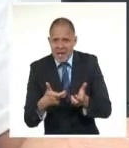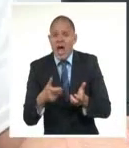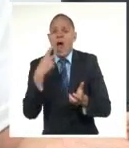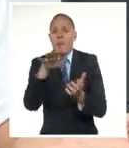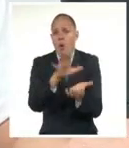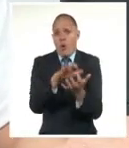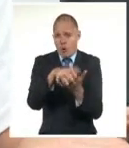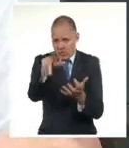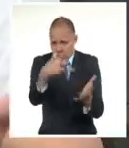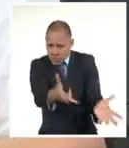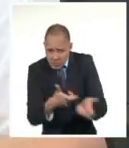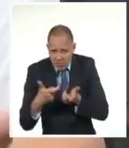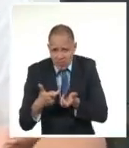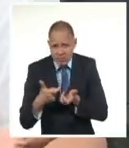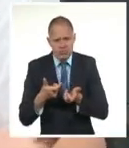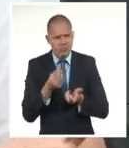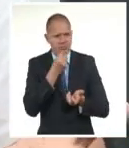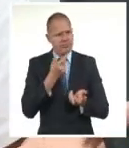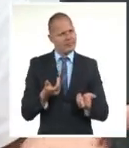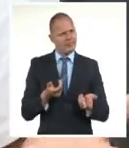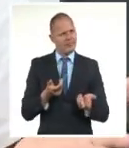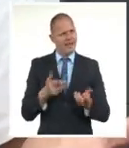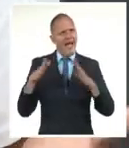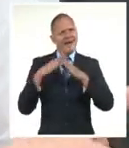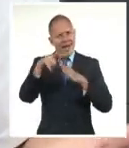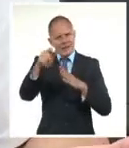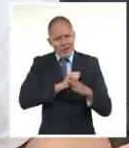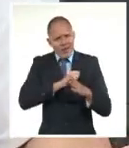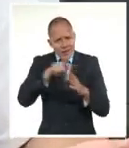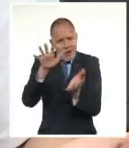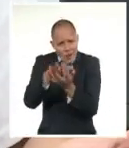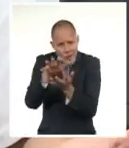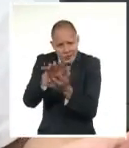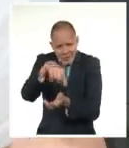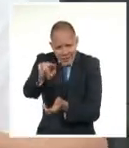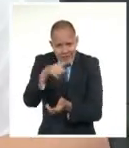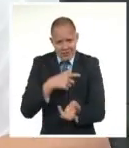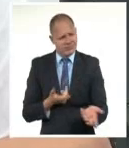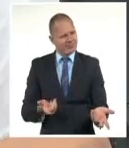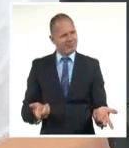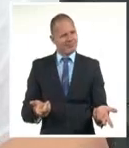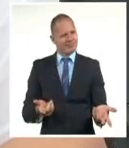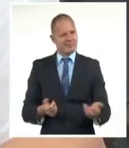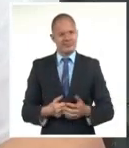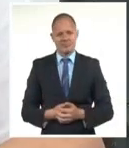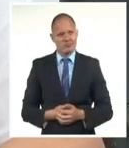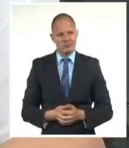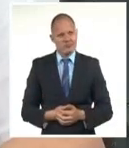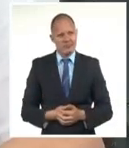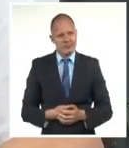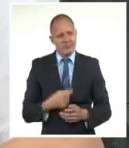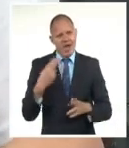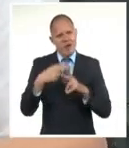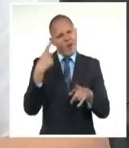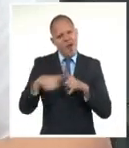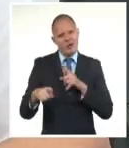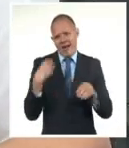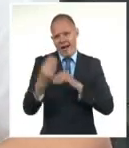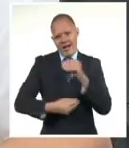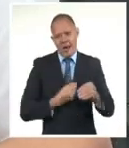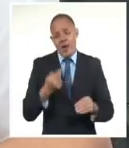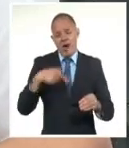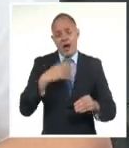poder adoptar ninguna de las especies silvestres que tenemos en nuestro país. Y se llamó así Feria de